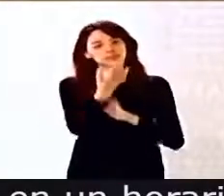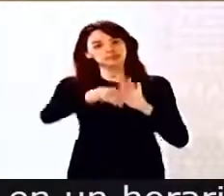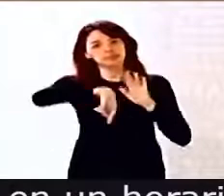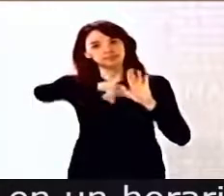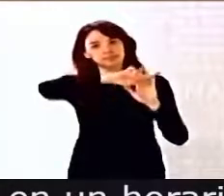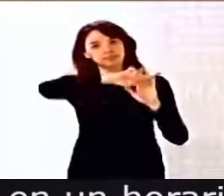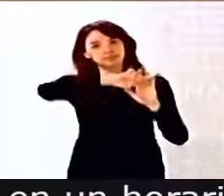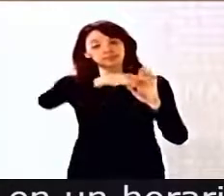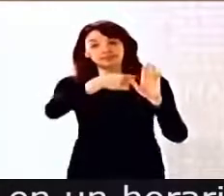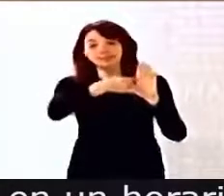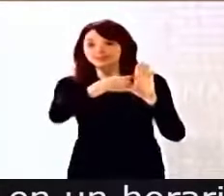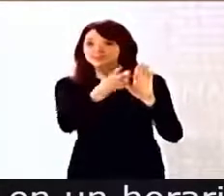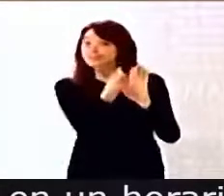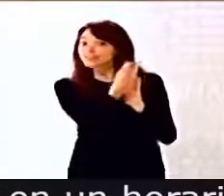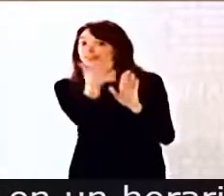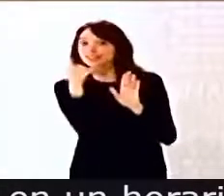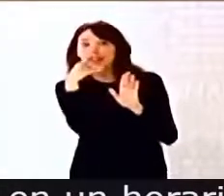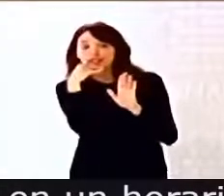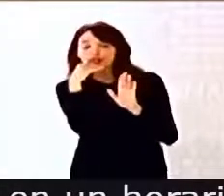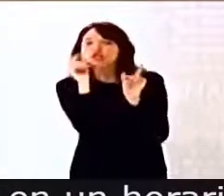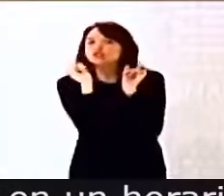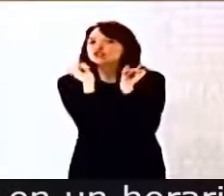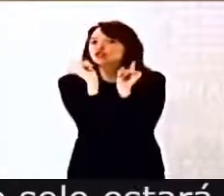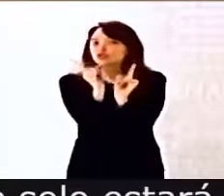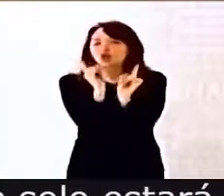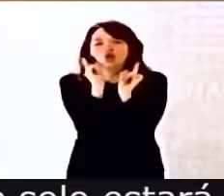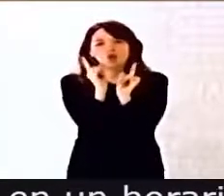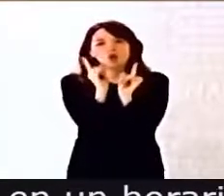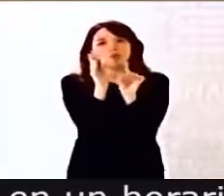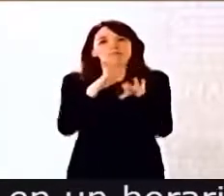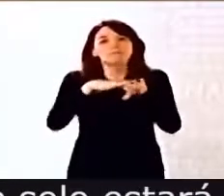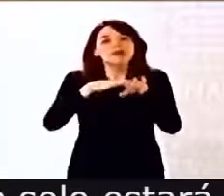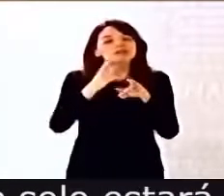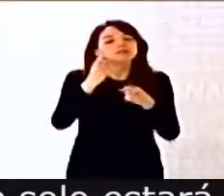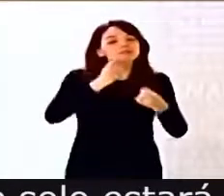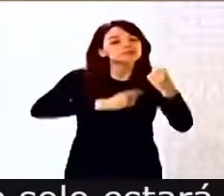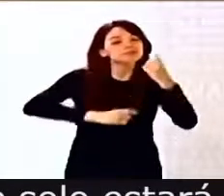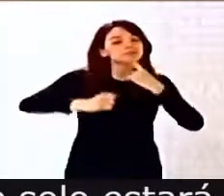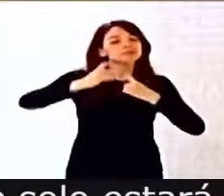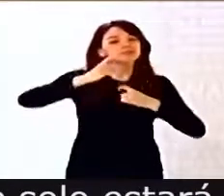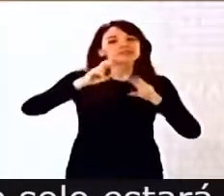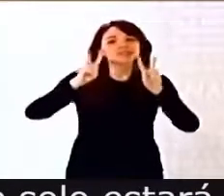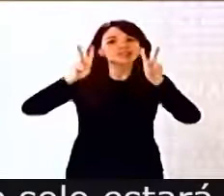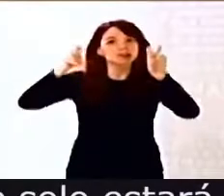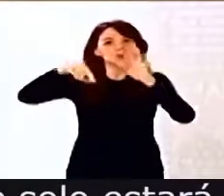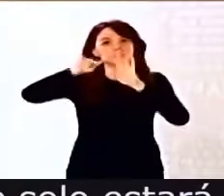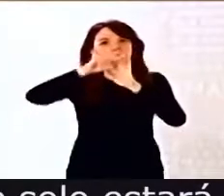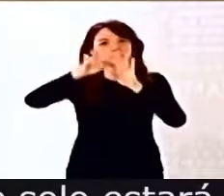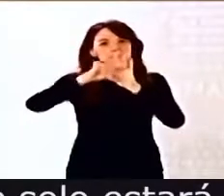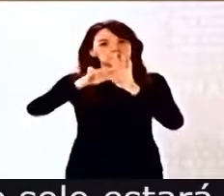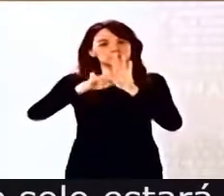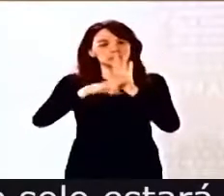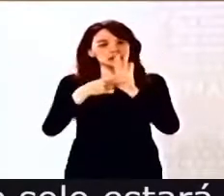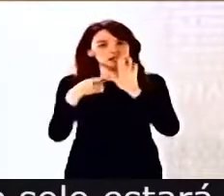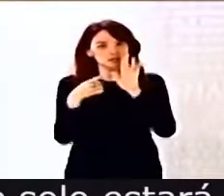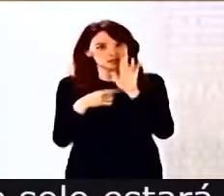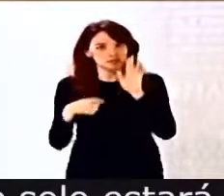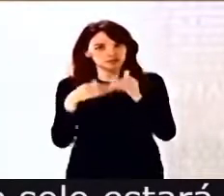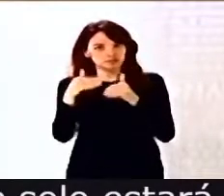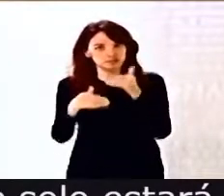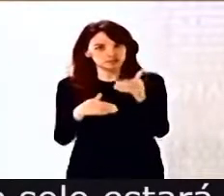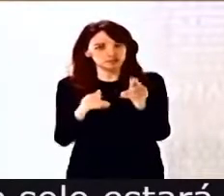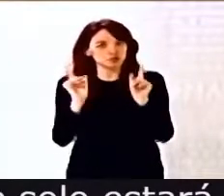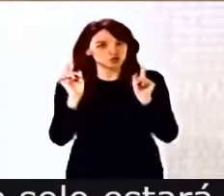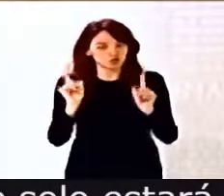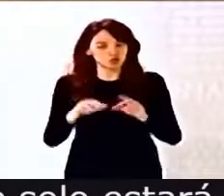que solo estará destinado a informar sobre la desescalada.